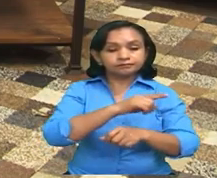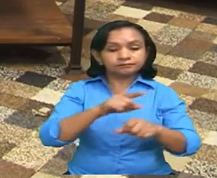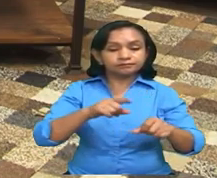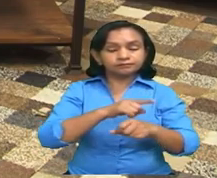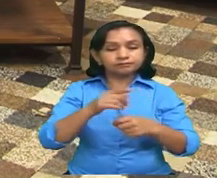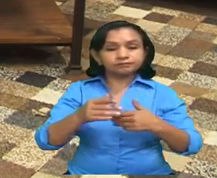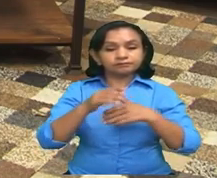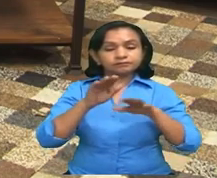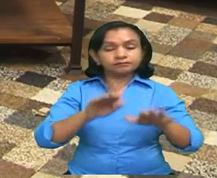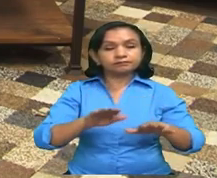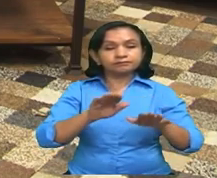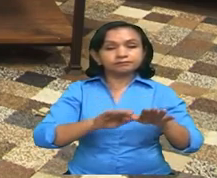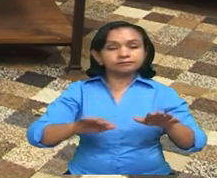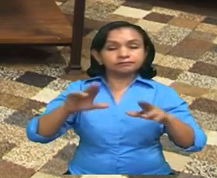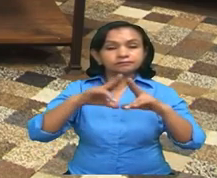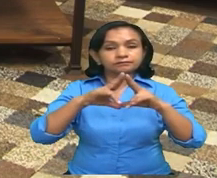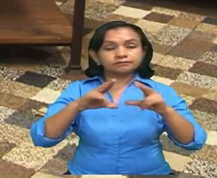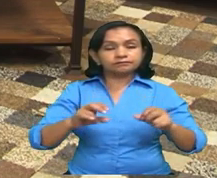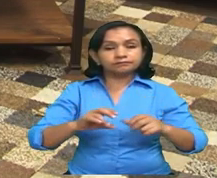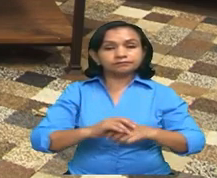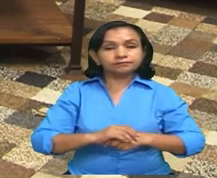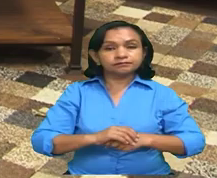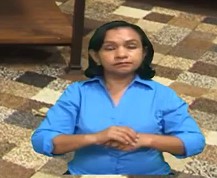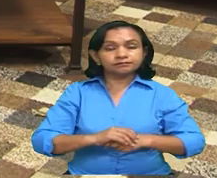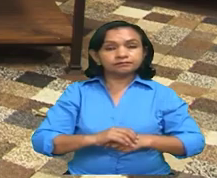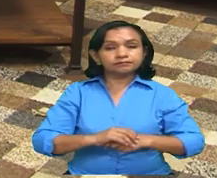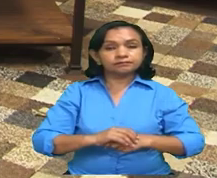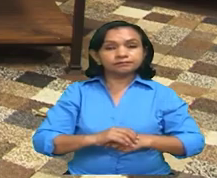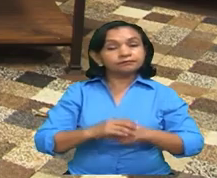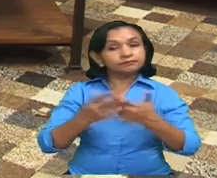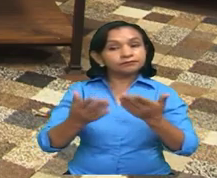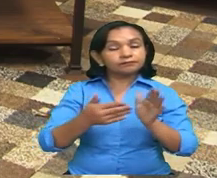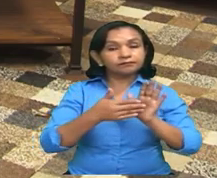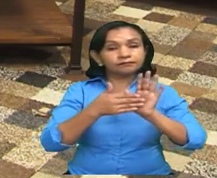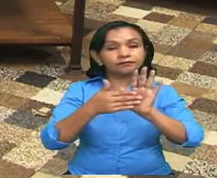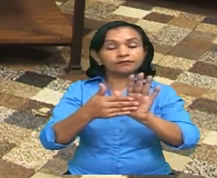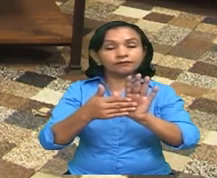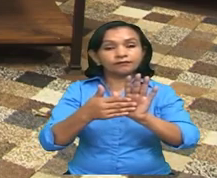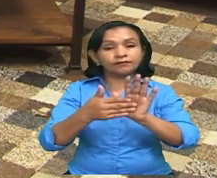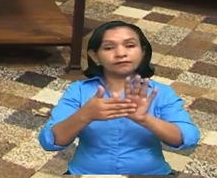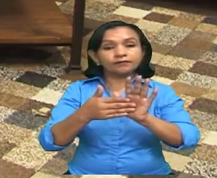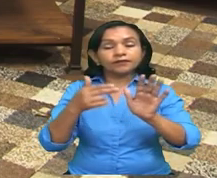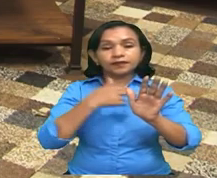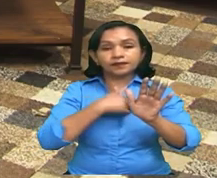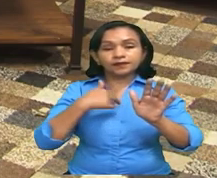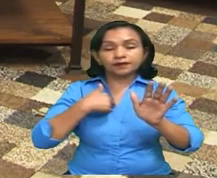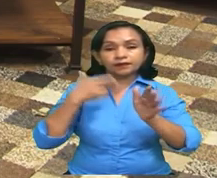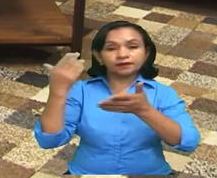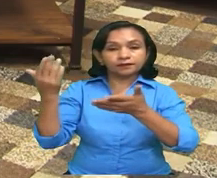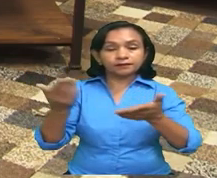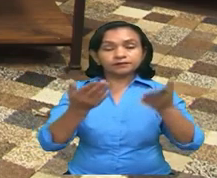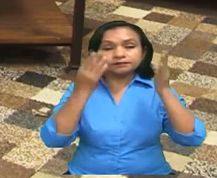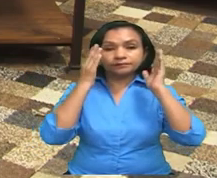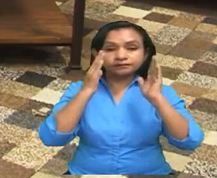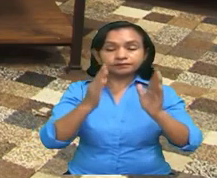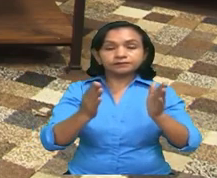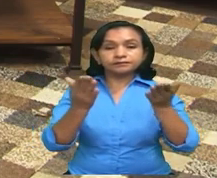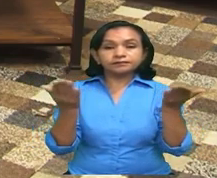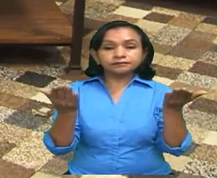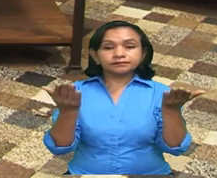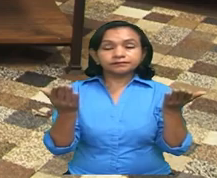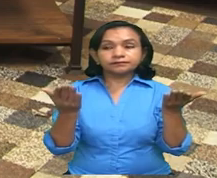a pasear y a conocer un poquito más de nuestro país. De hecho, uno de los mayoristas no se quedó más días, sino que quiso